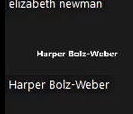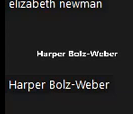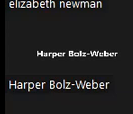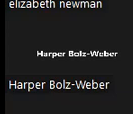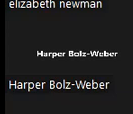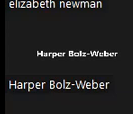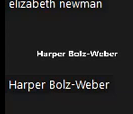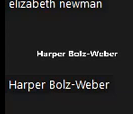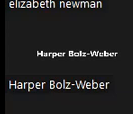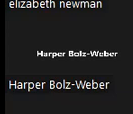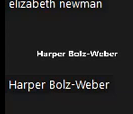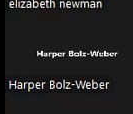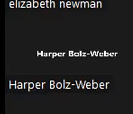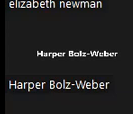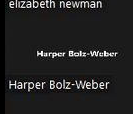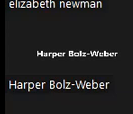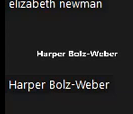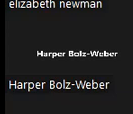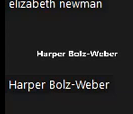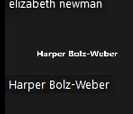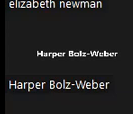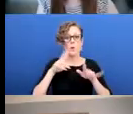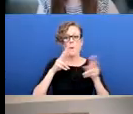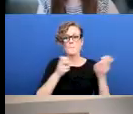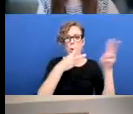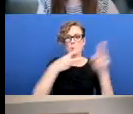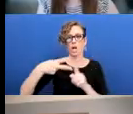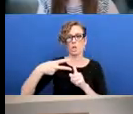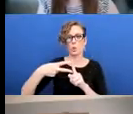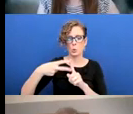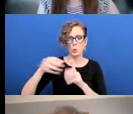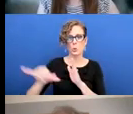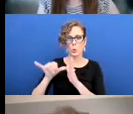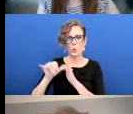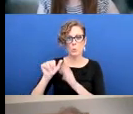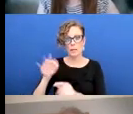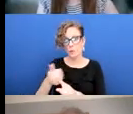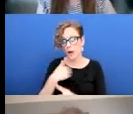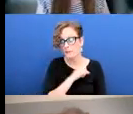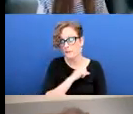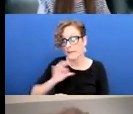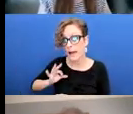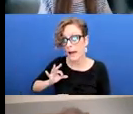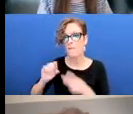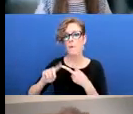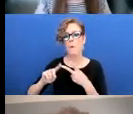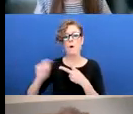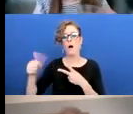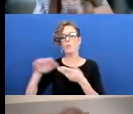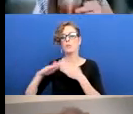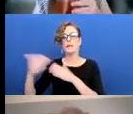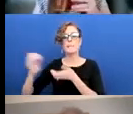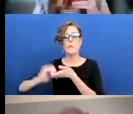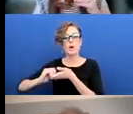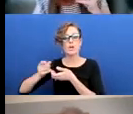Y esta presentación, el informe de resumen de actividades legislativas está